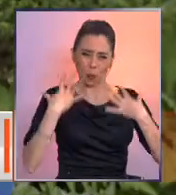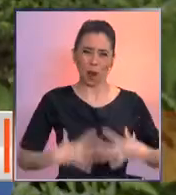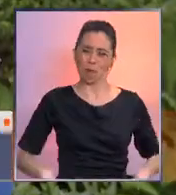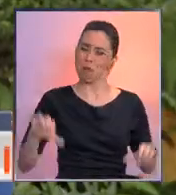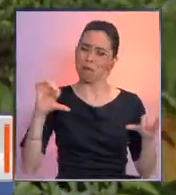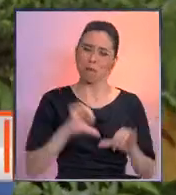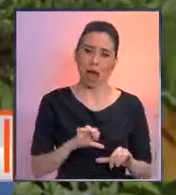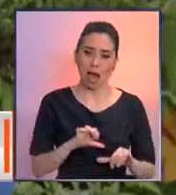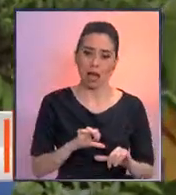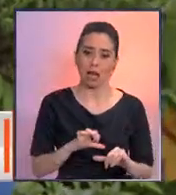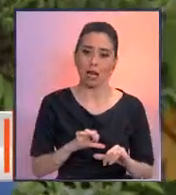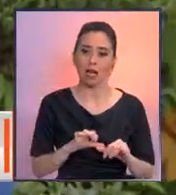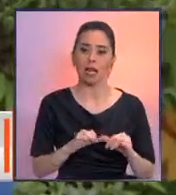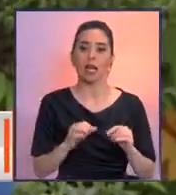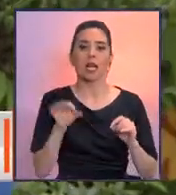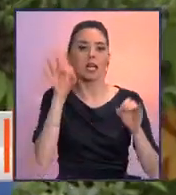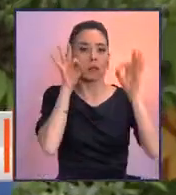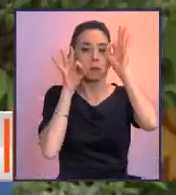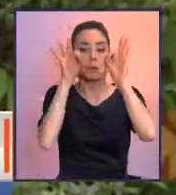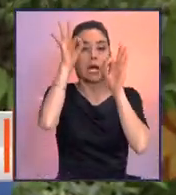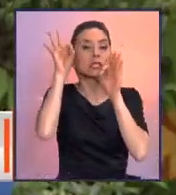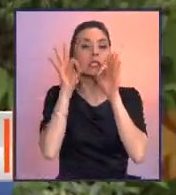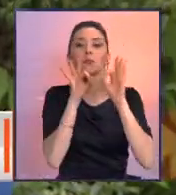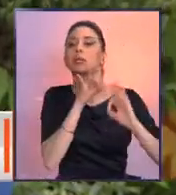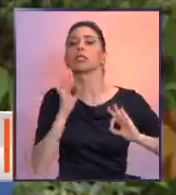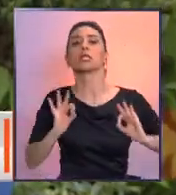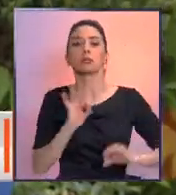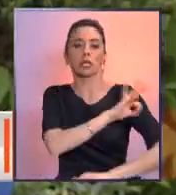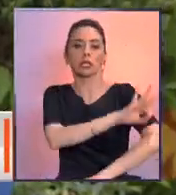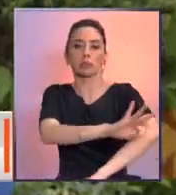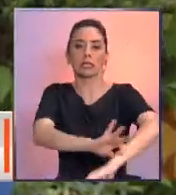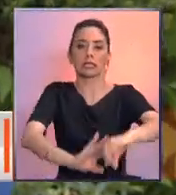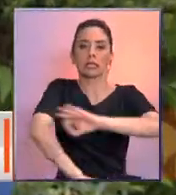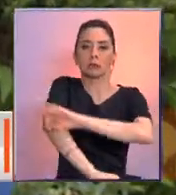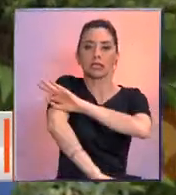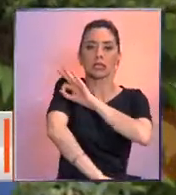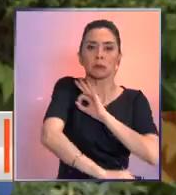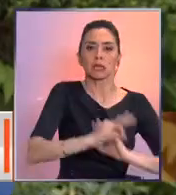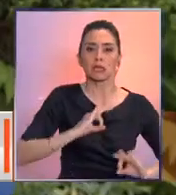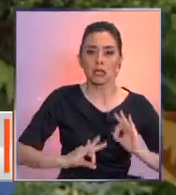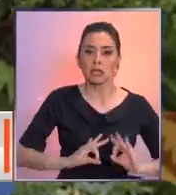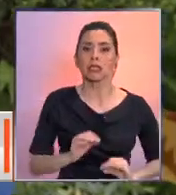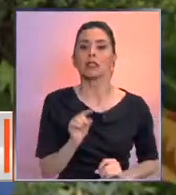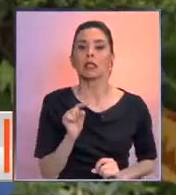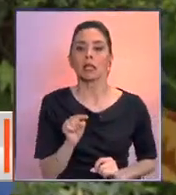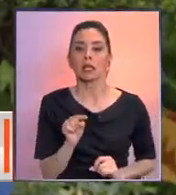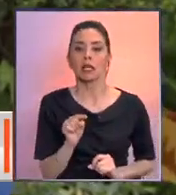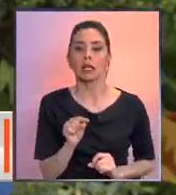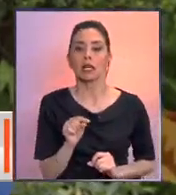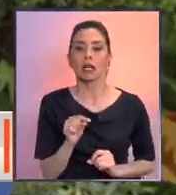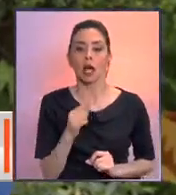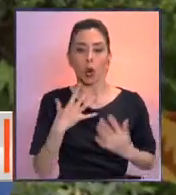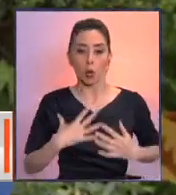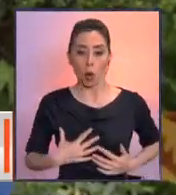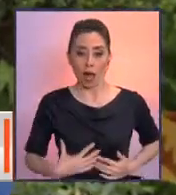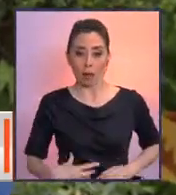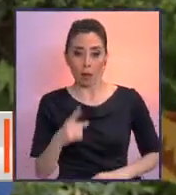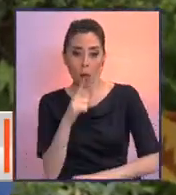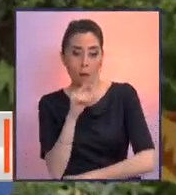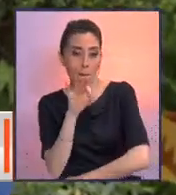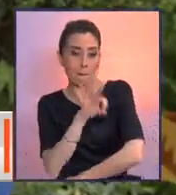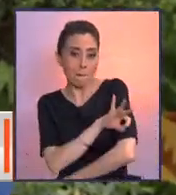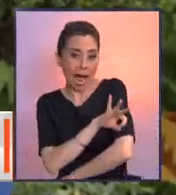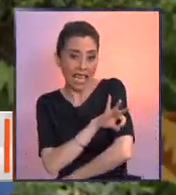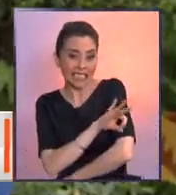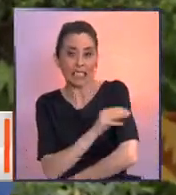con un exantema, es decir, con manchas en todo el cuerpo. Y lo que es bien característico es que hay una lesión en el cuerpo, una mancha que es de